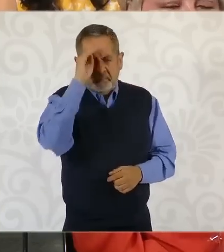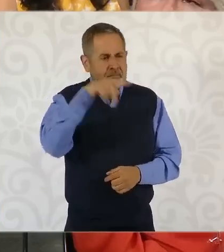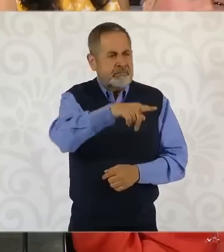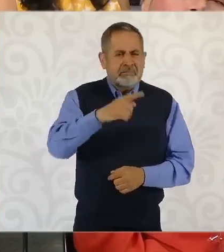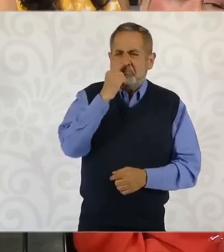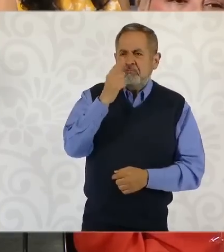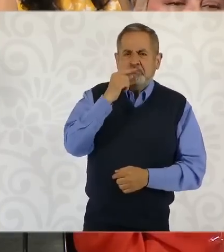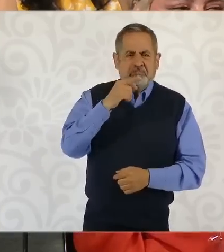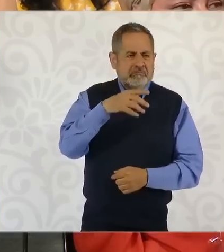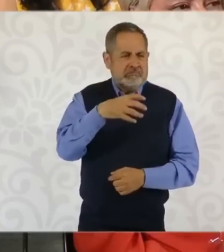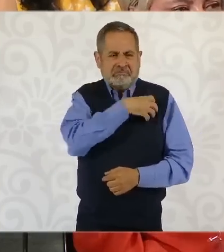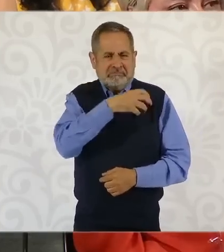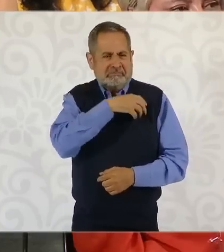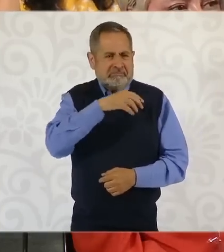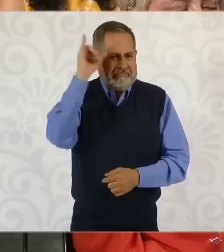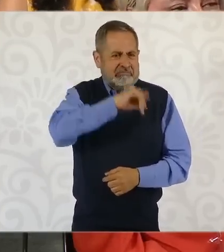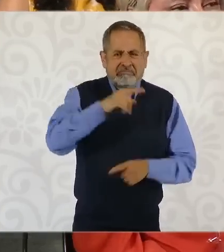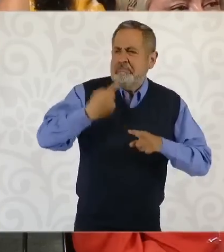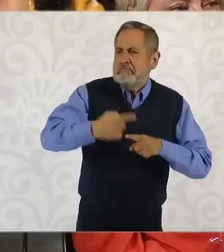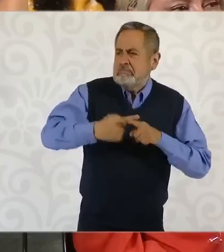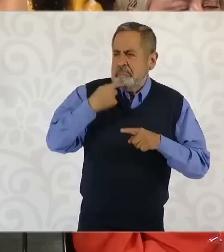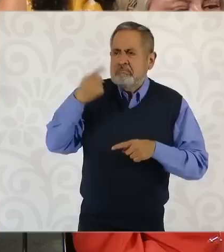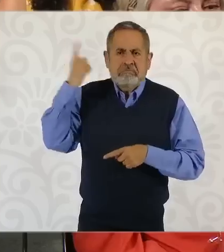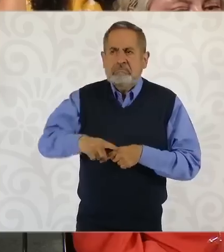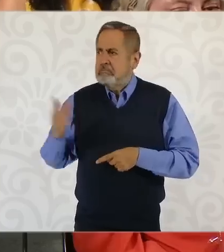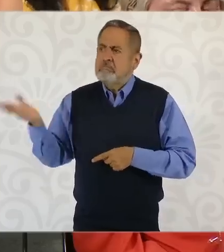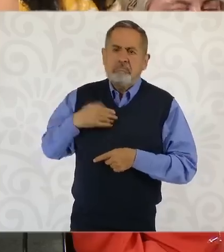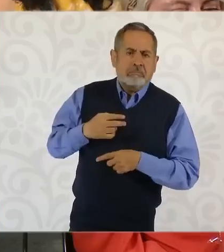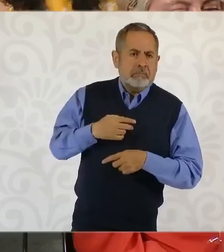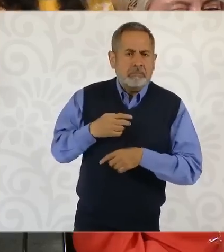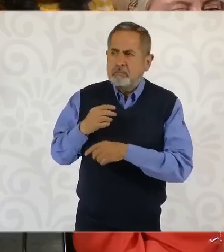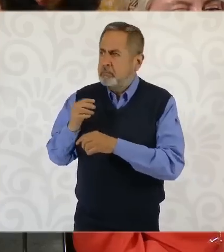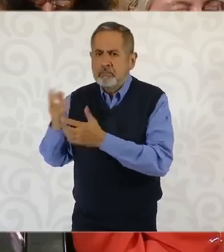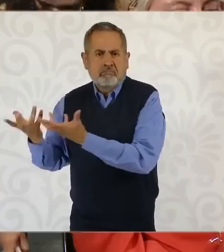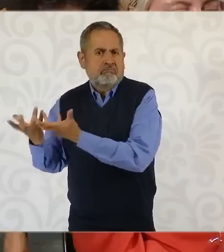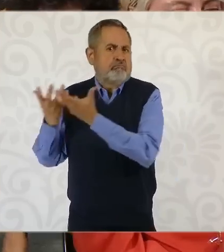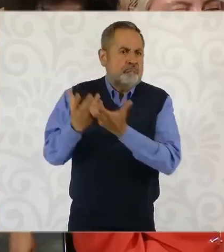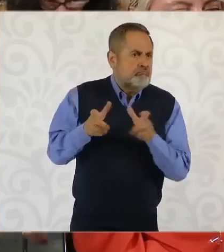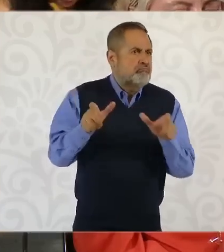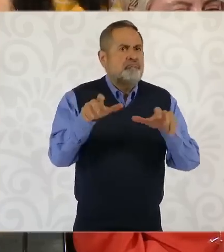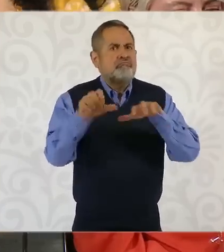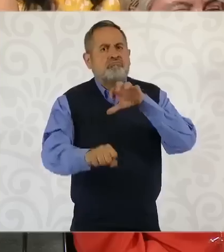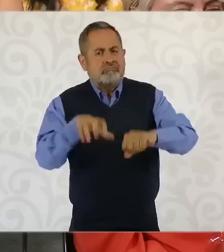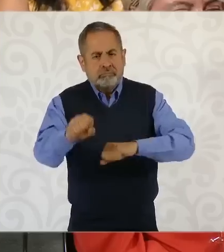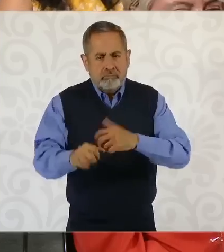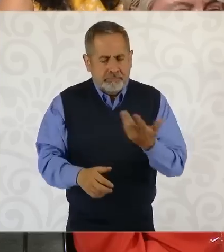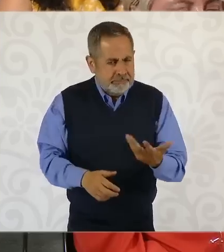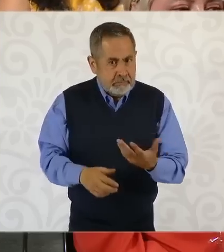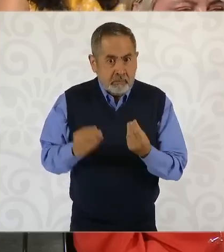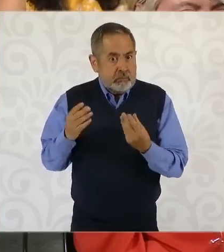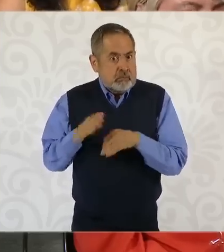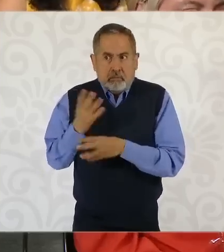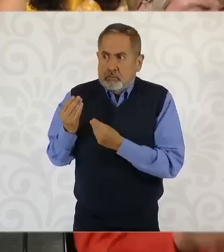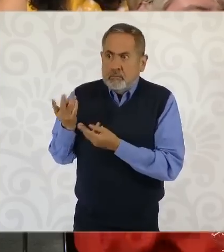los elementos de las Fuerzas Armadas, de la Guardia Nacional, tomar en cuenta para poder participar de esta manera, porque se cuestionaba también la cantidad de elementos que